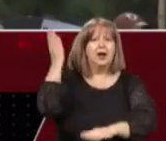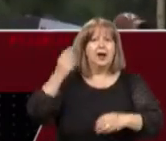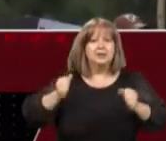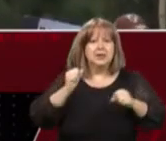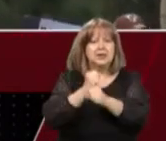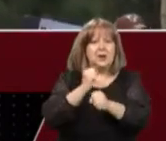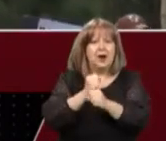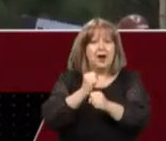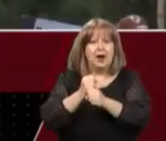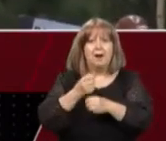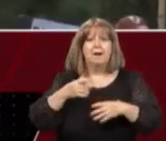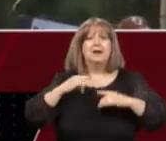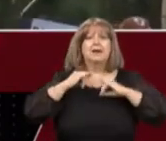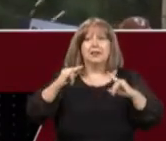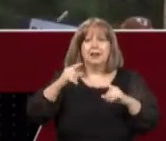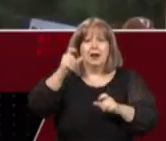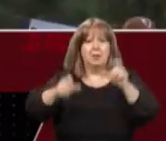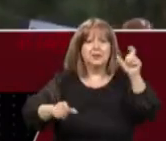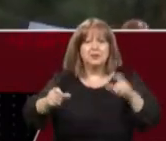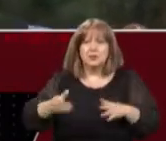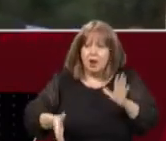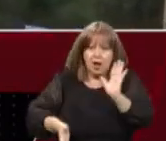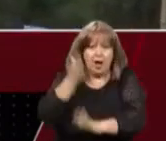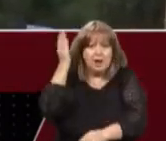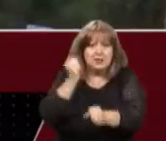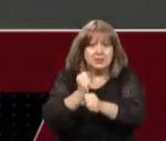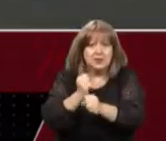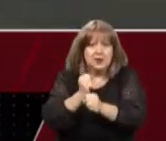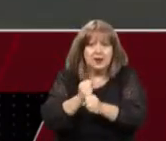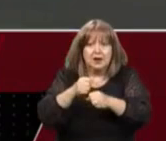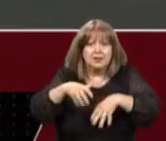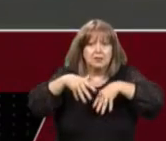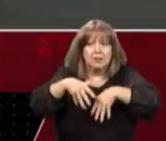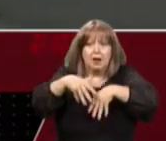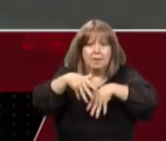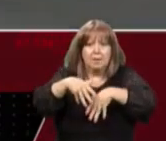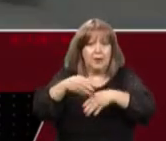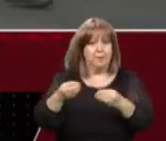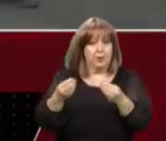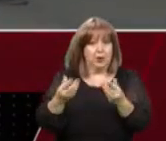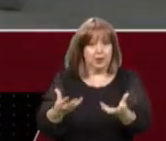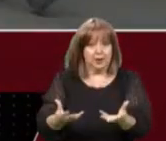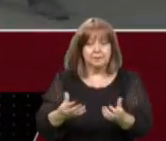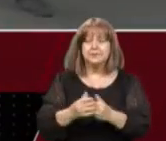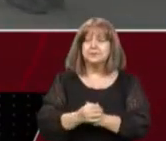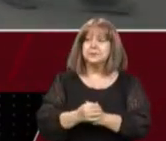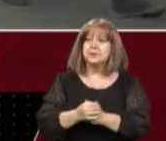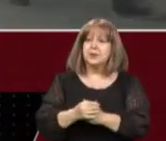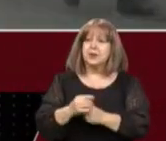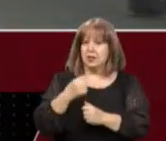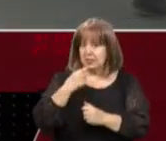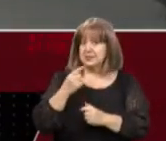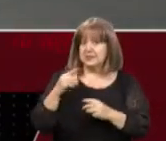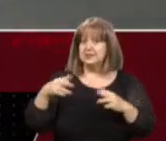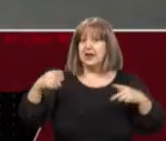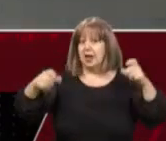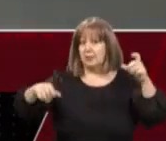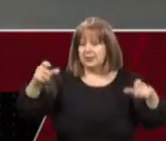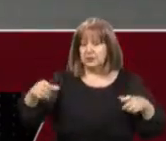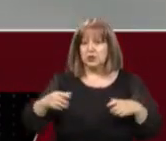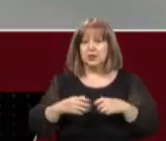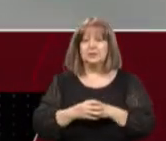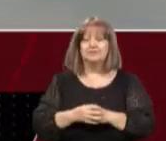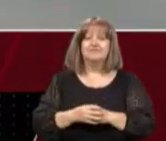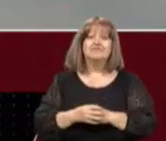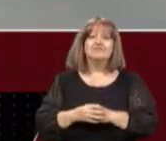pero estos cortes del polo obrero, estos cortes en contra del kirchnerismo, no sé por dónde viene, pero no están teniendo aceptación de la gente.